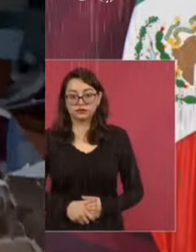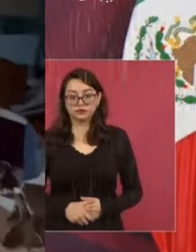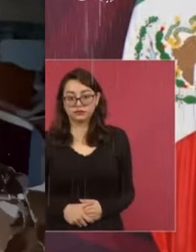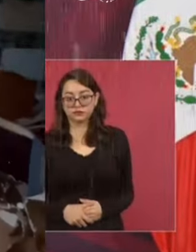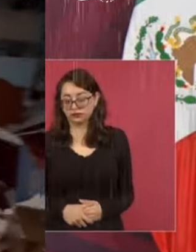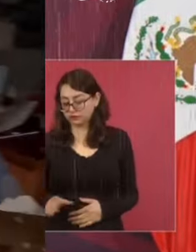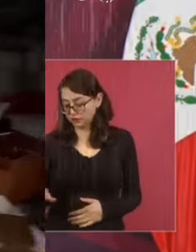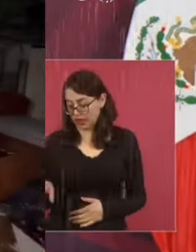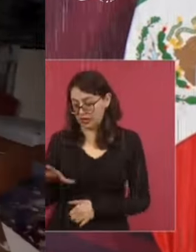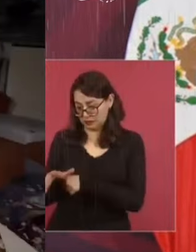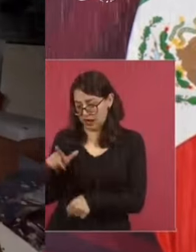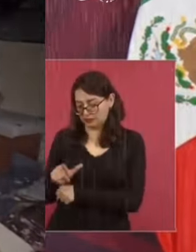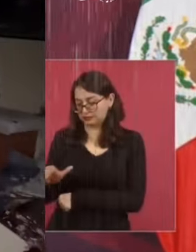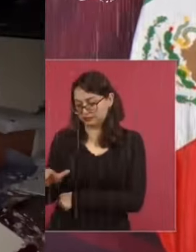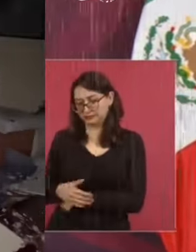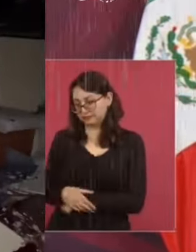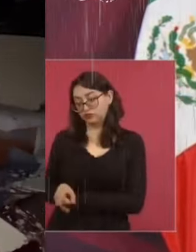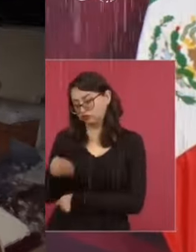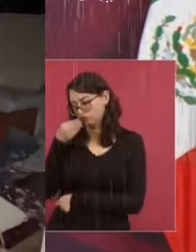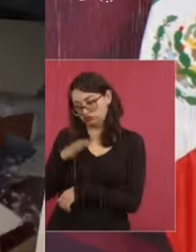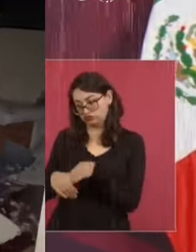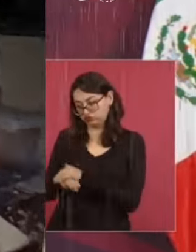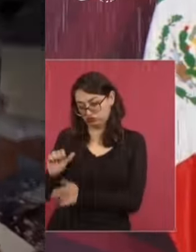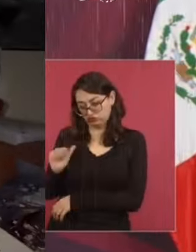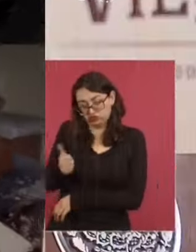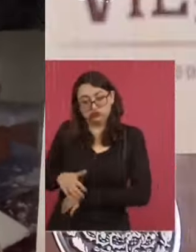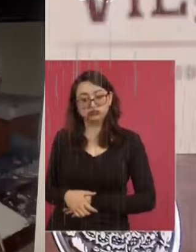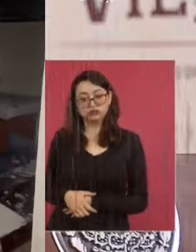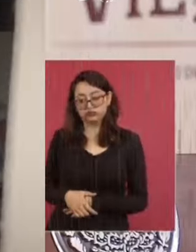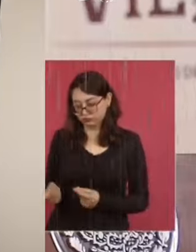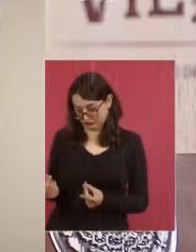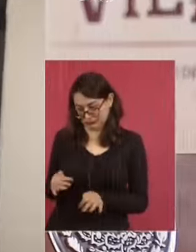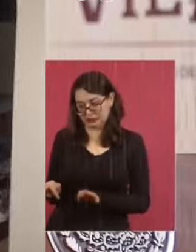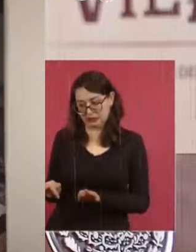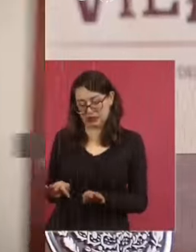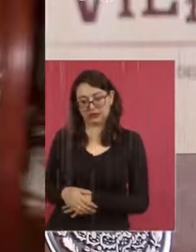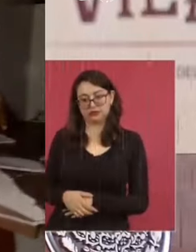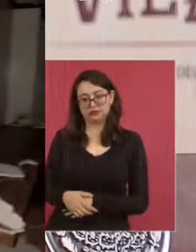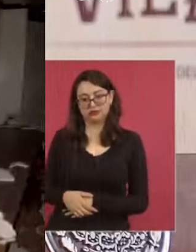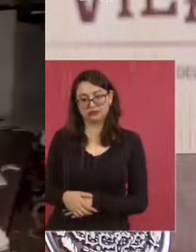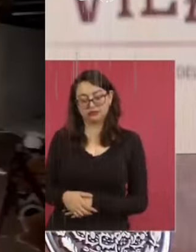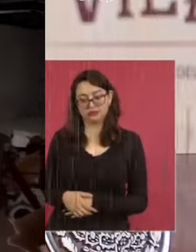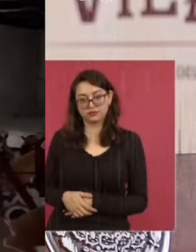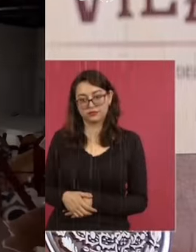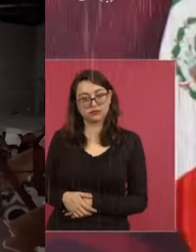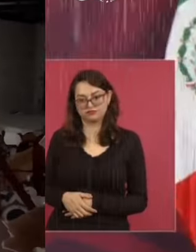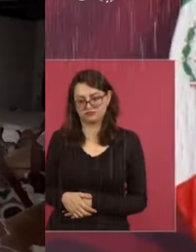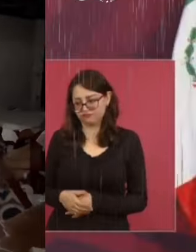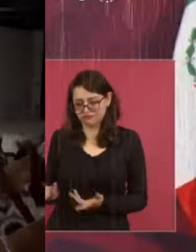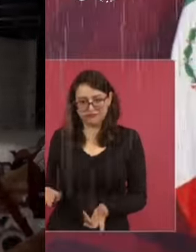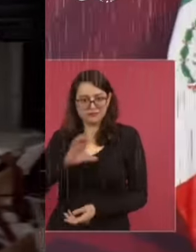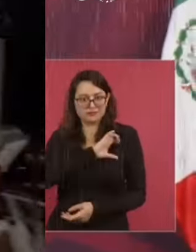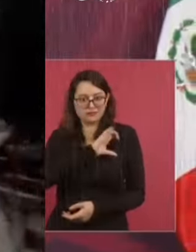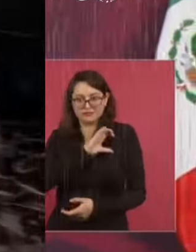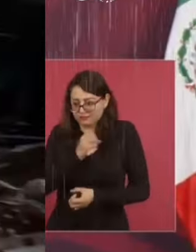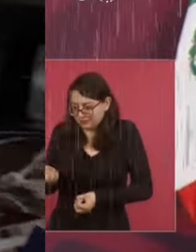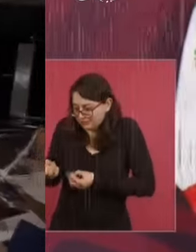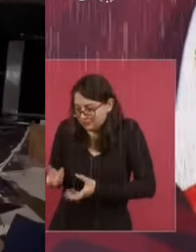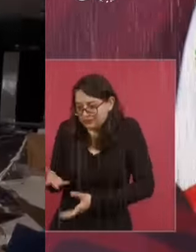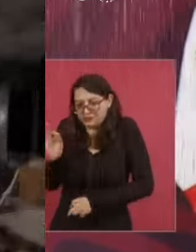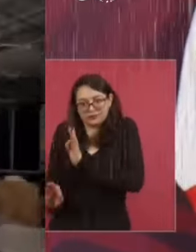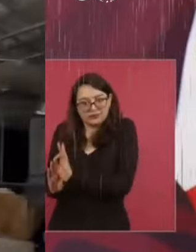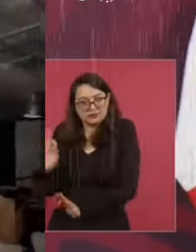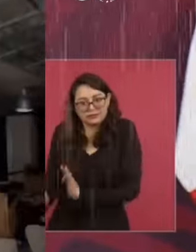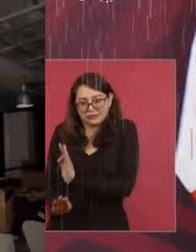¿Sí? Vete a buscar tu comida, ¿no? Trabaja. No, pues uno, ¿sí?, le tiene que dar,